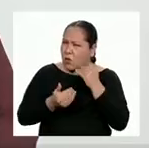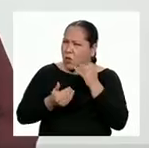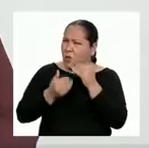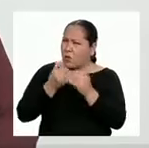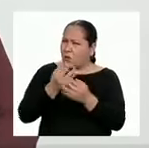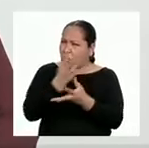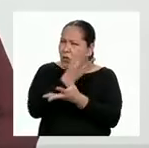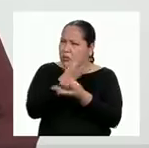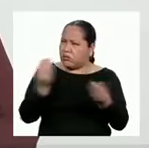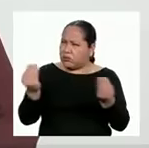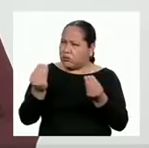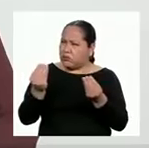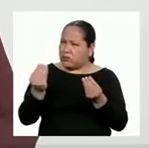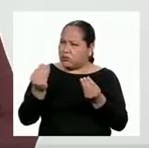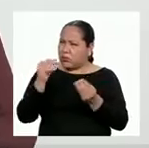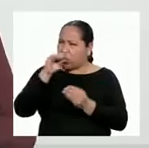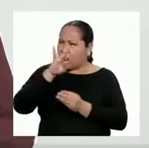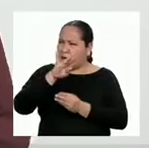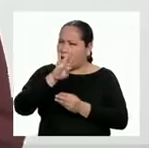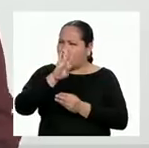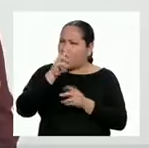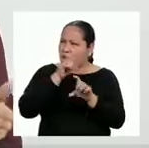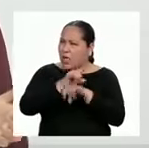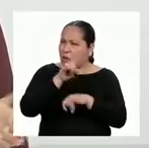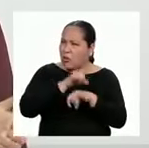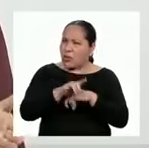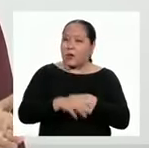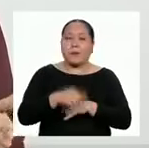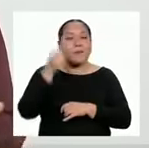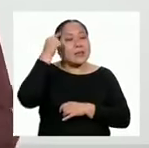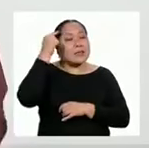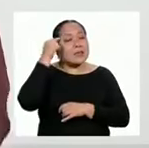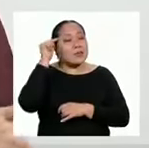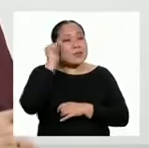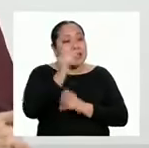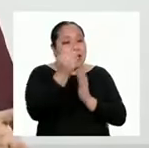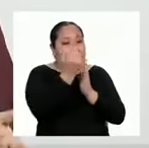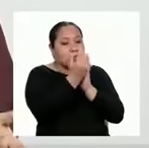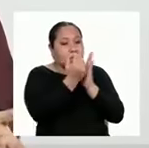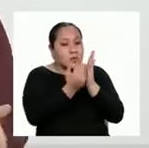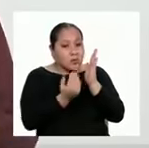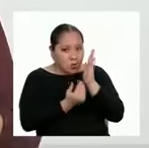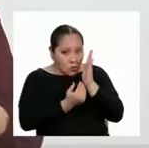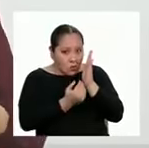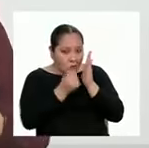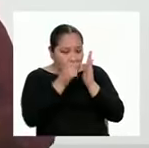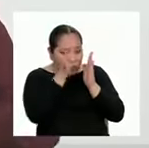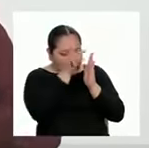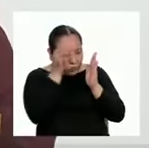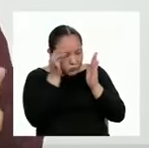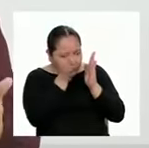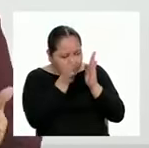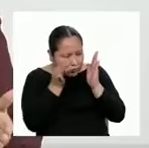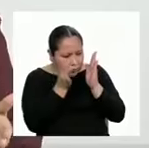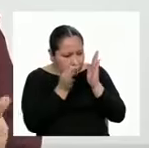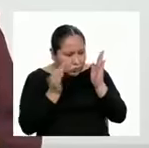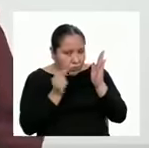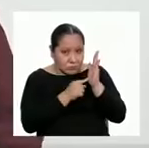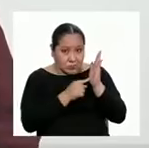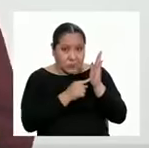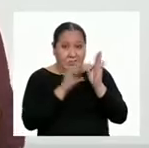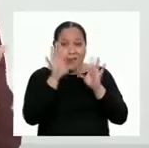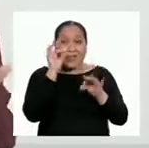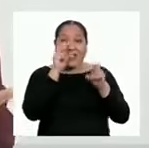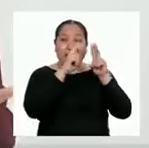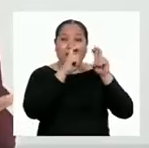con el bullying? Pensemos que los ingredientes de esta receta están en el texto y los encontraremos al